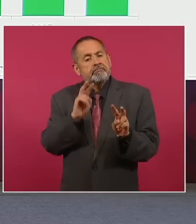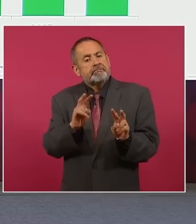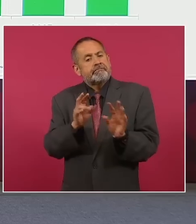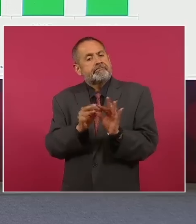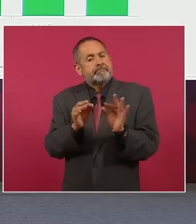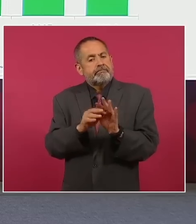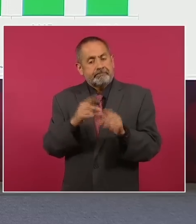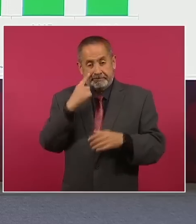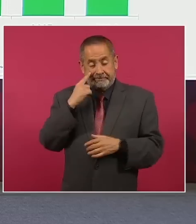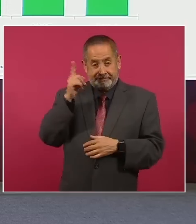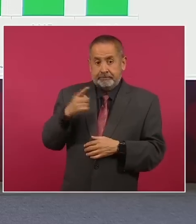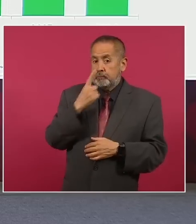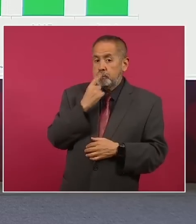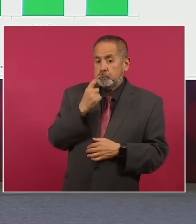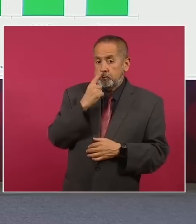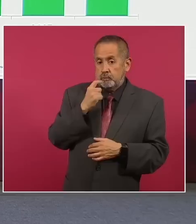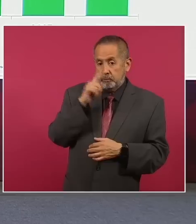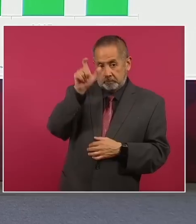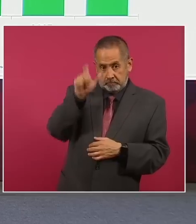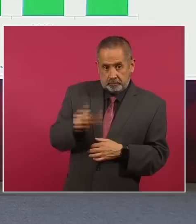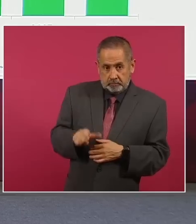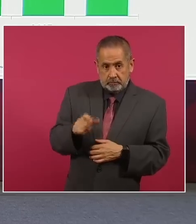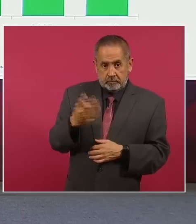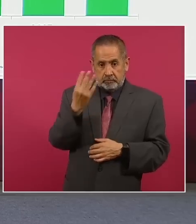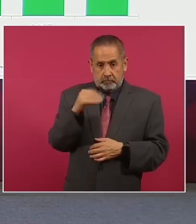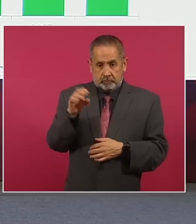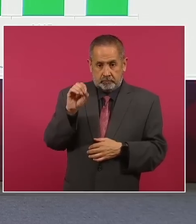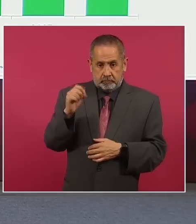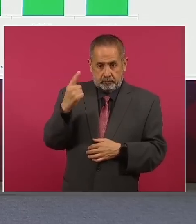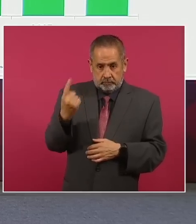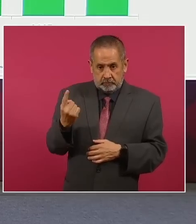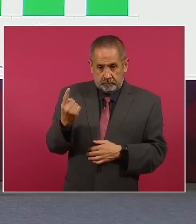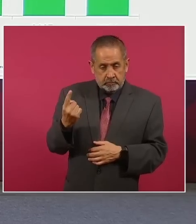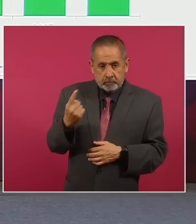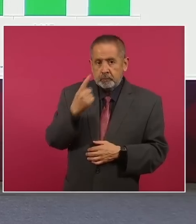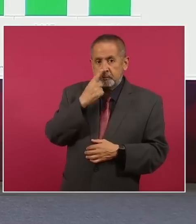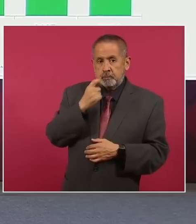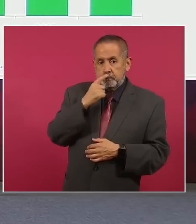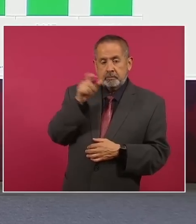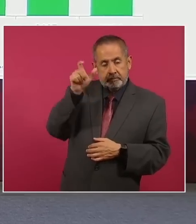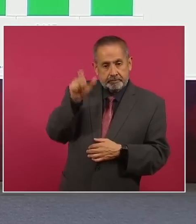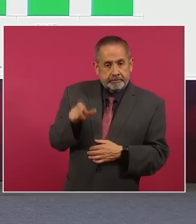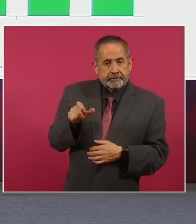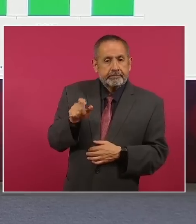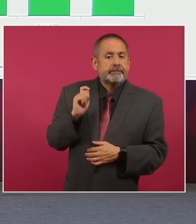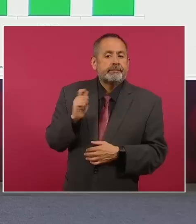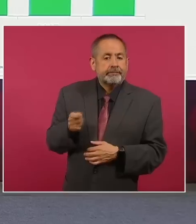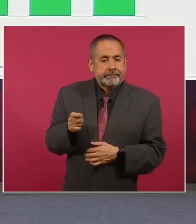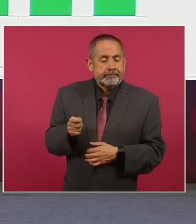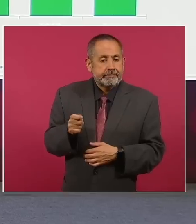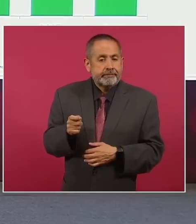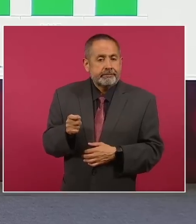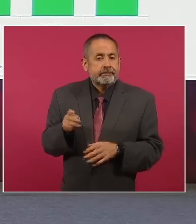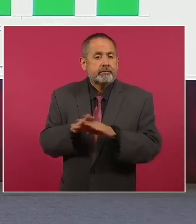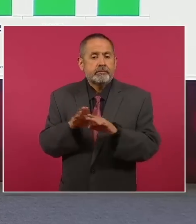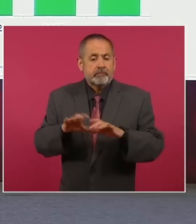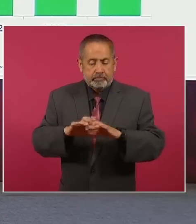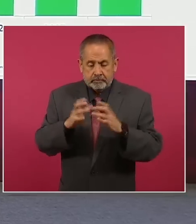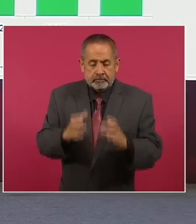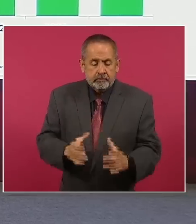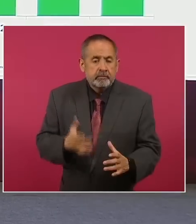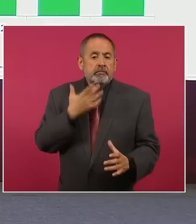esto en rojo, estos 901 que se marcan en rojo, es la cantidad de barriles